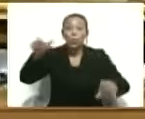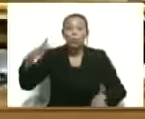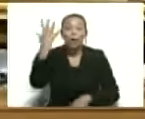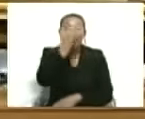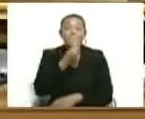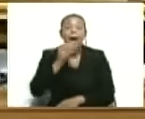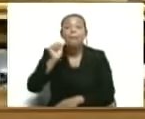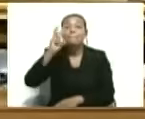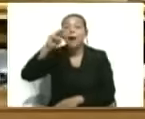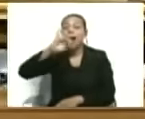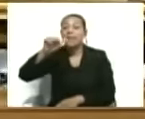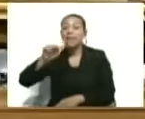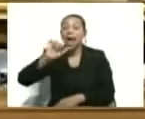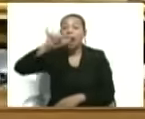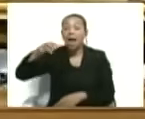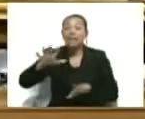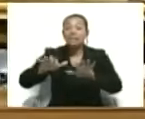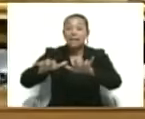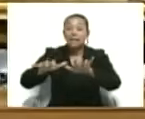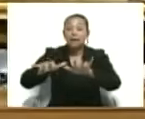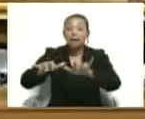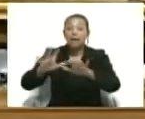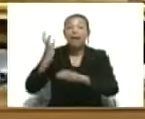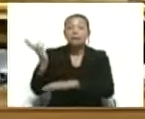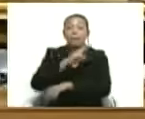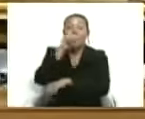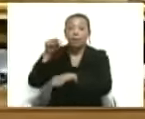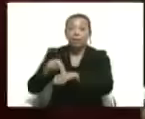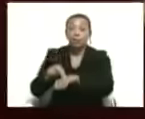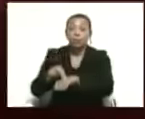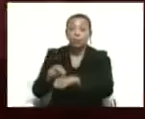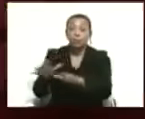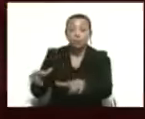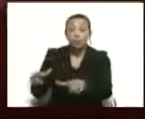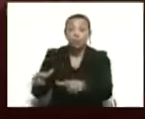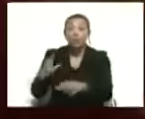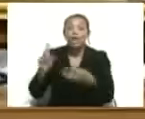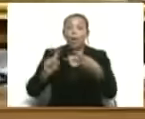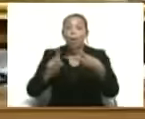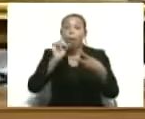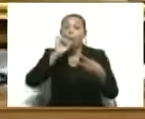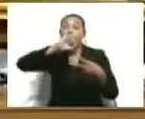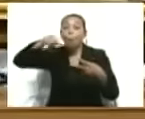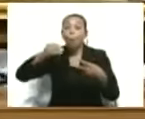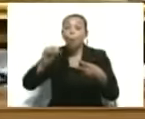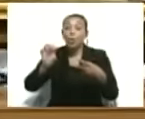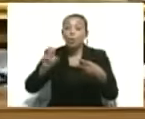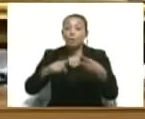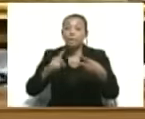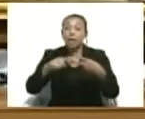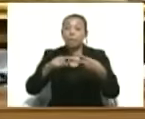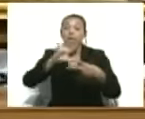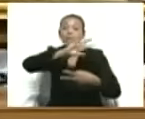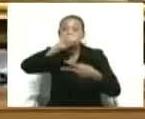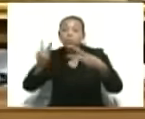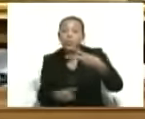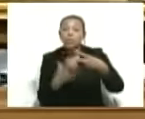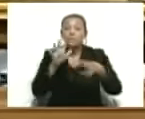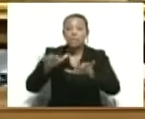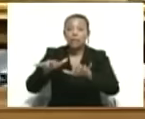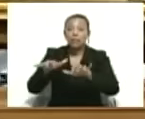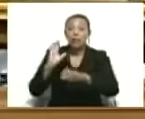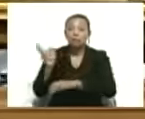Alejandra Hernández, secretaria de la Asamblea Nacional, y del ciudadano José Omar Molina Palencia, subsecretario de